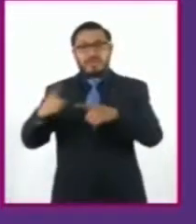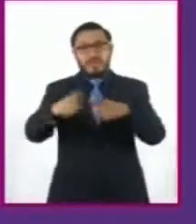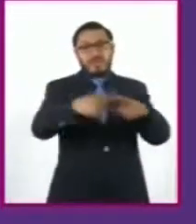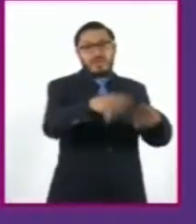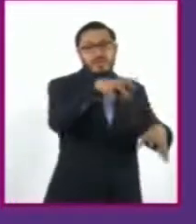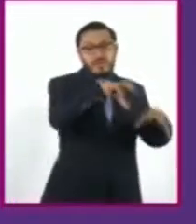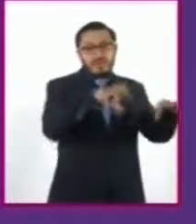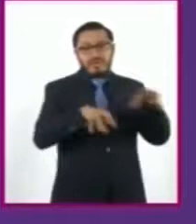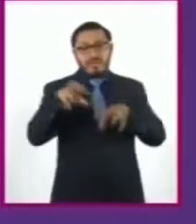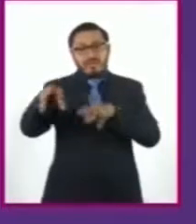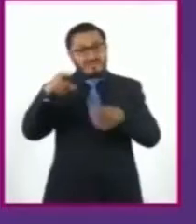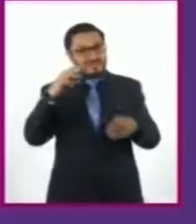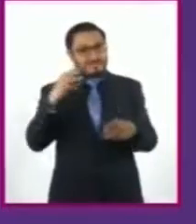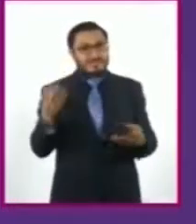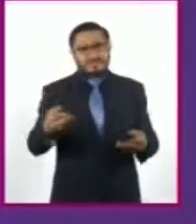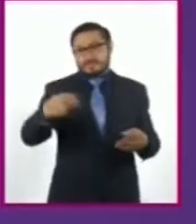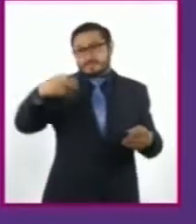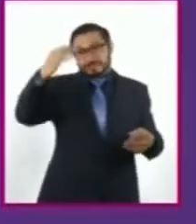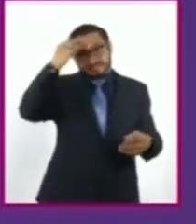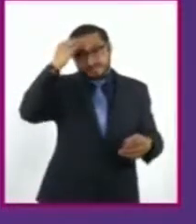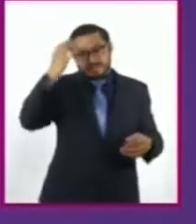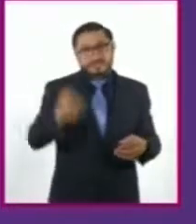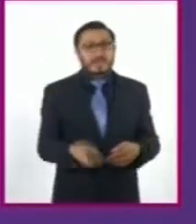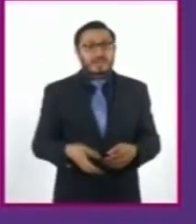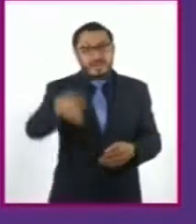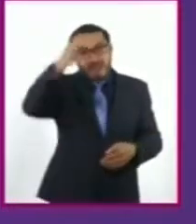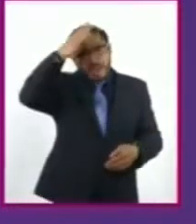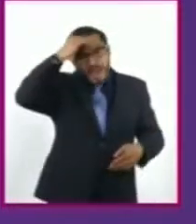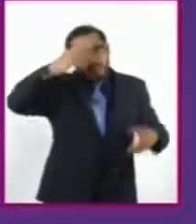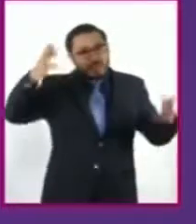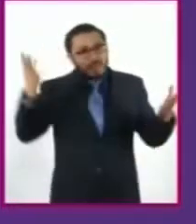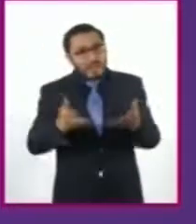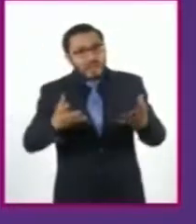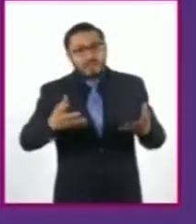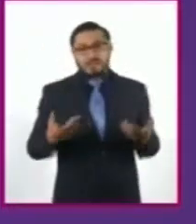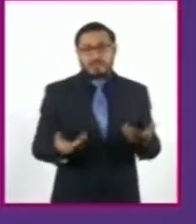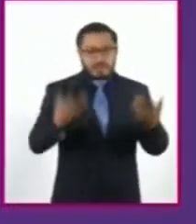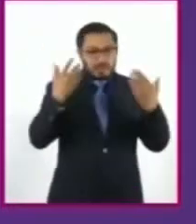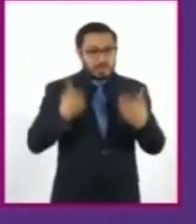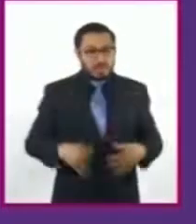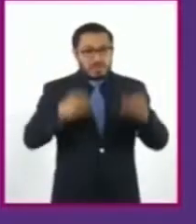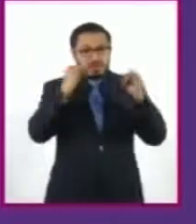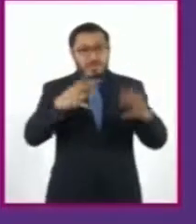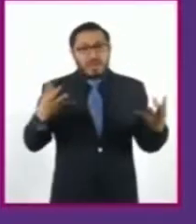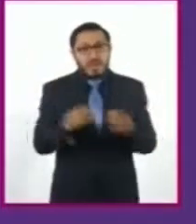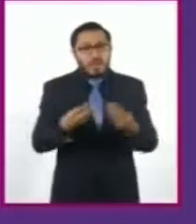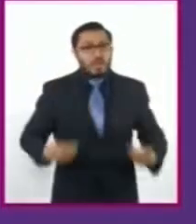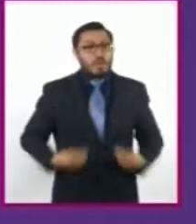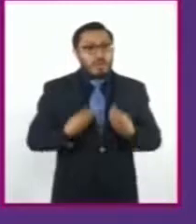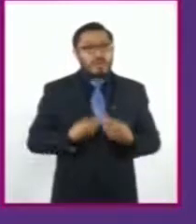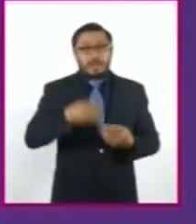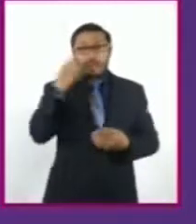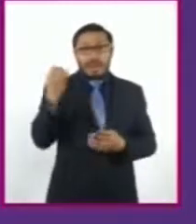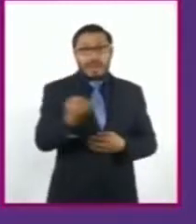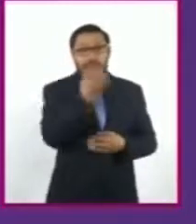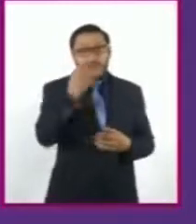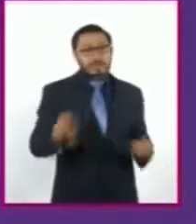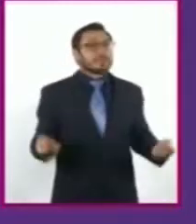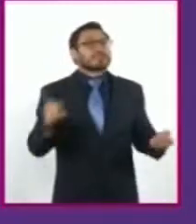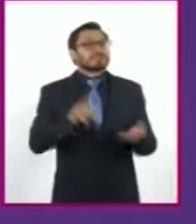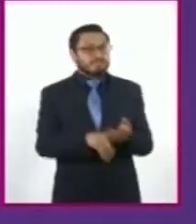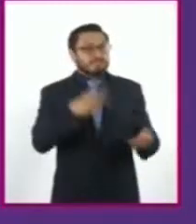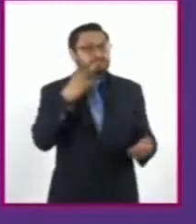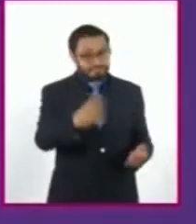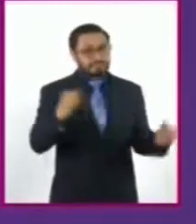conocimiento, para aprender a ser y vivir juntos. La escuela es una institución